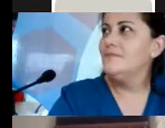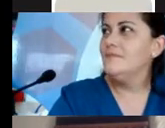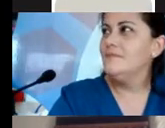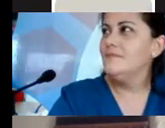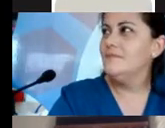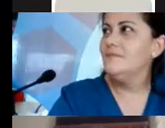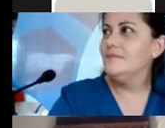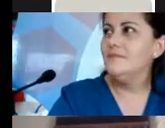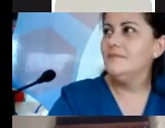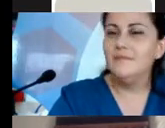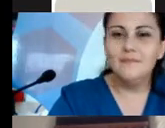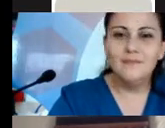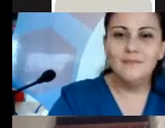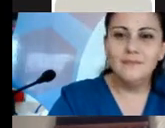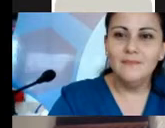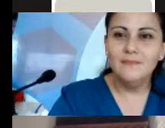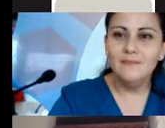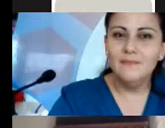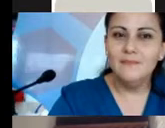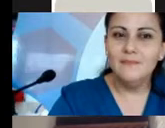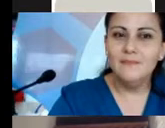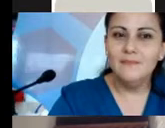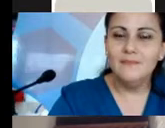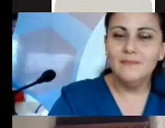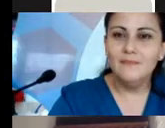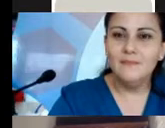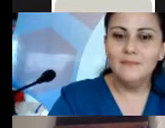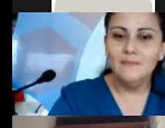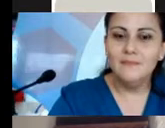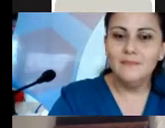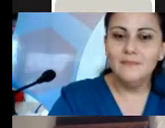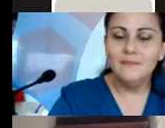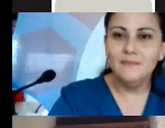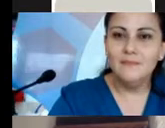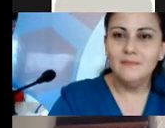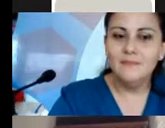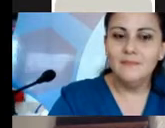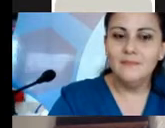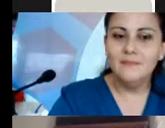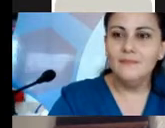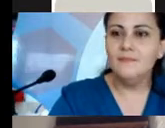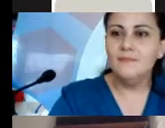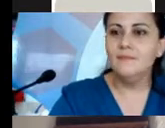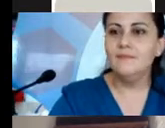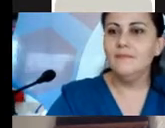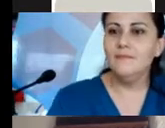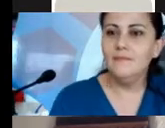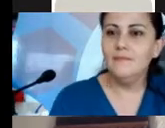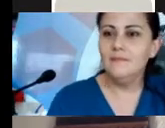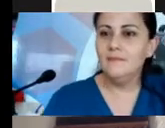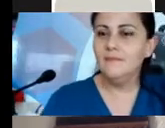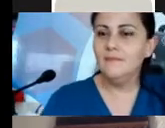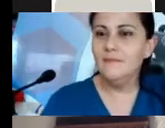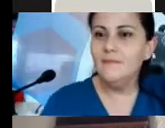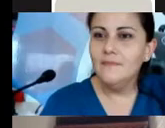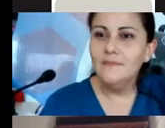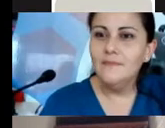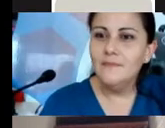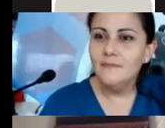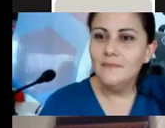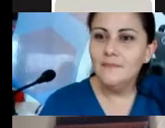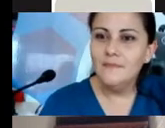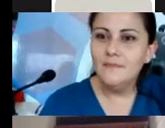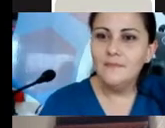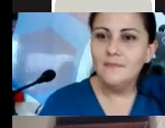de densidades puede ser más de uno, podríamos hablar de 2 densidades de material, un foam que va a contacto con el